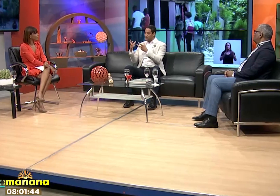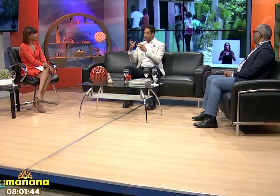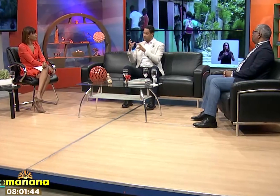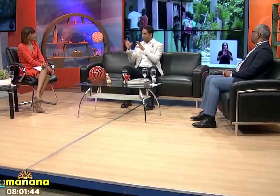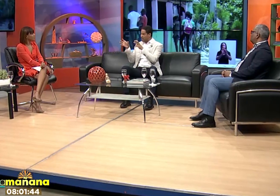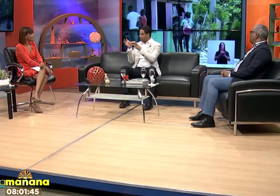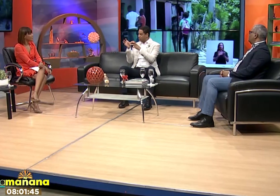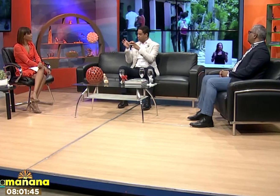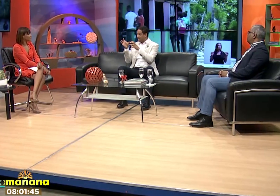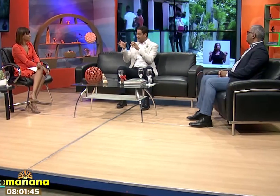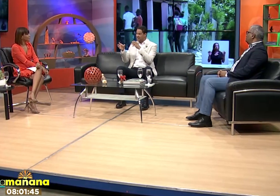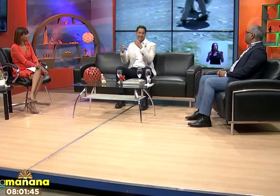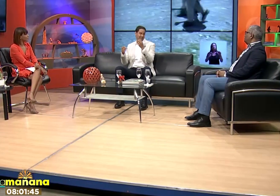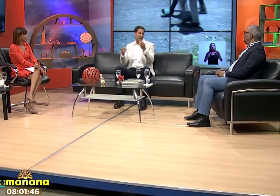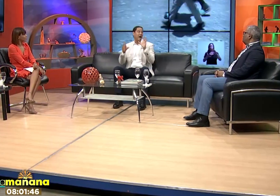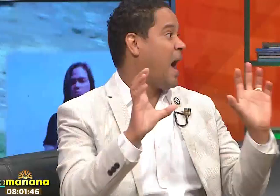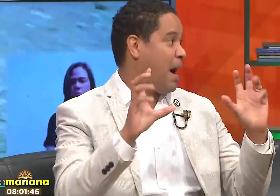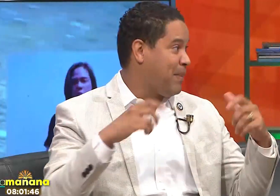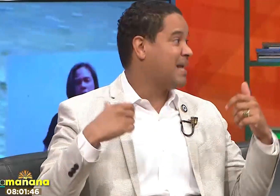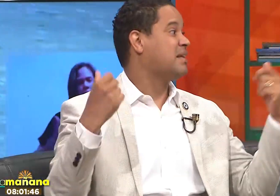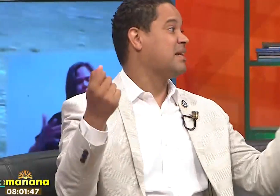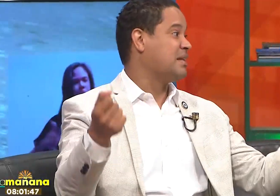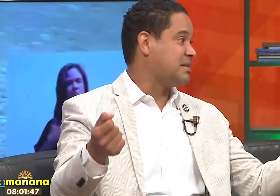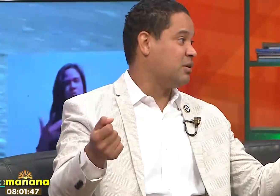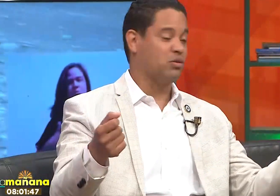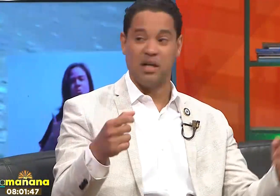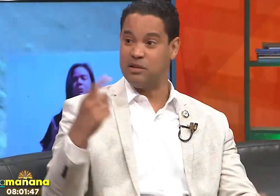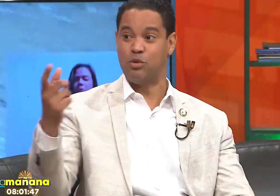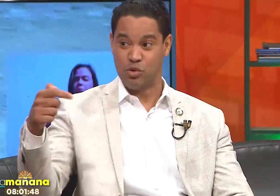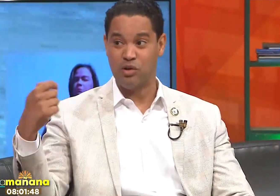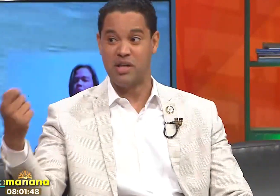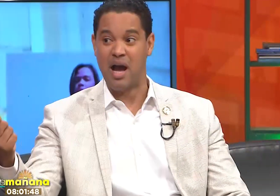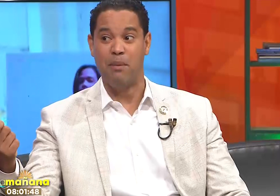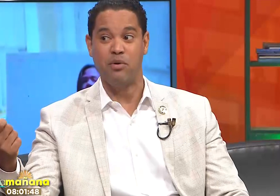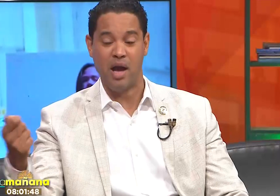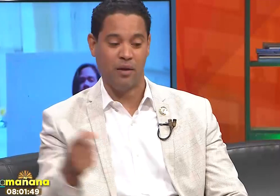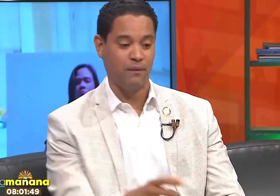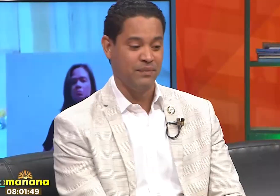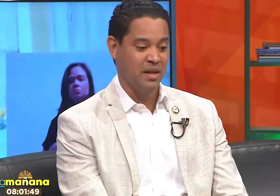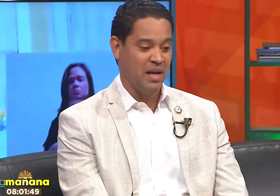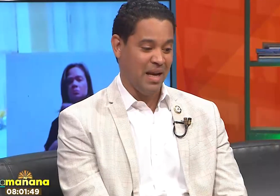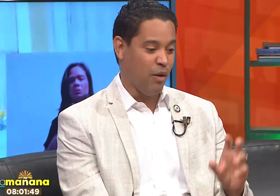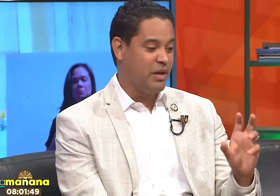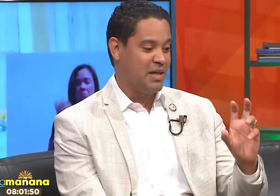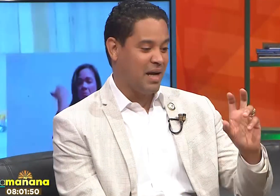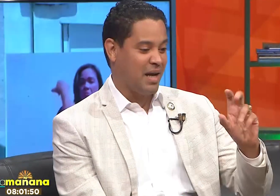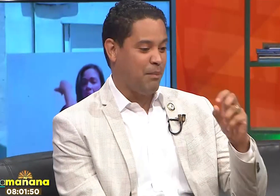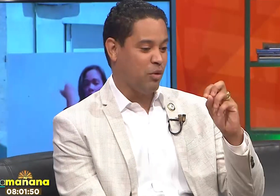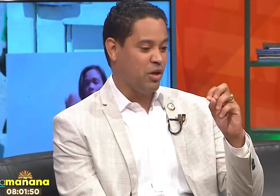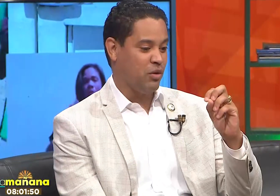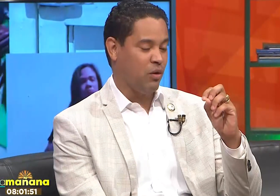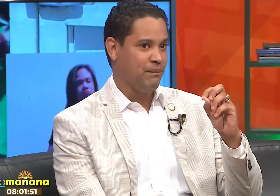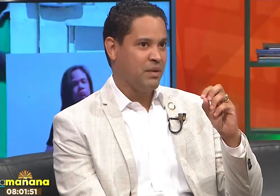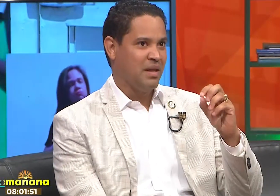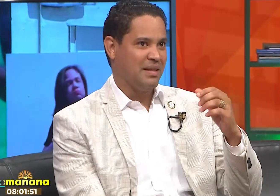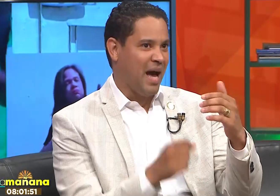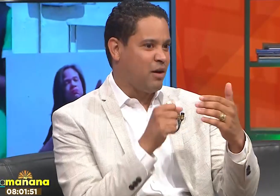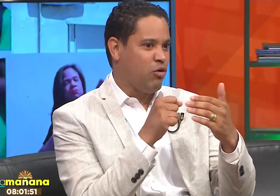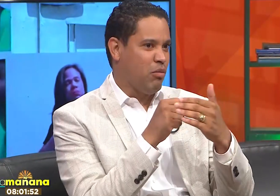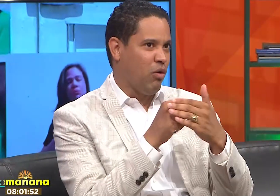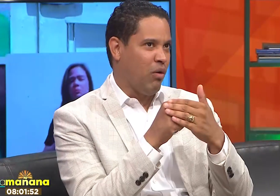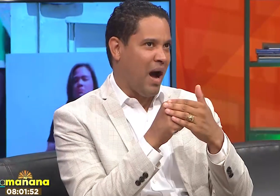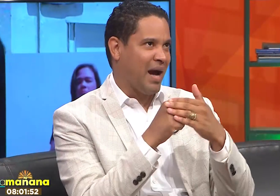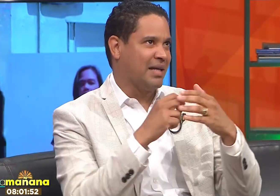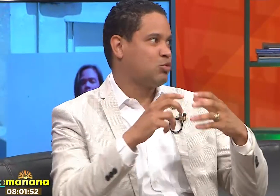ha estado trabajando tan de cerca, aparte de que sí otras instituciones han apoyado, la única que ha podido